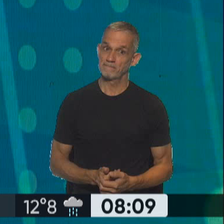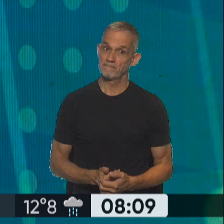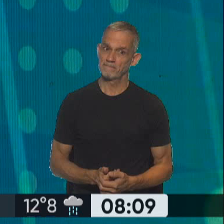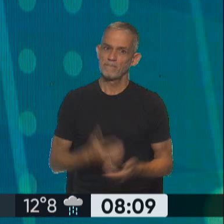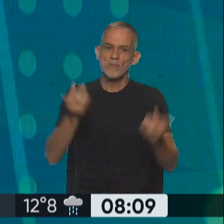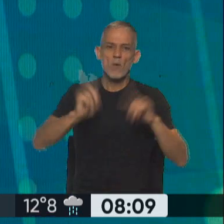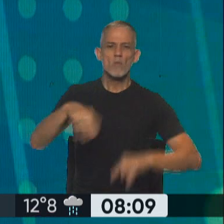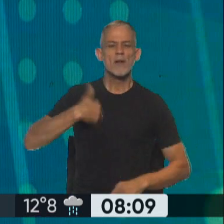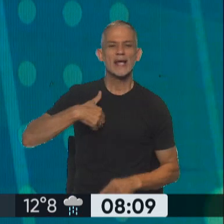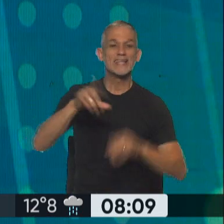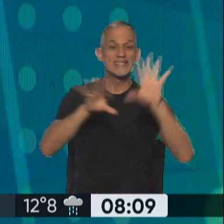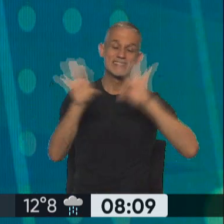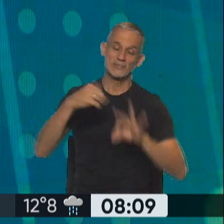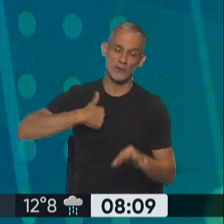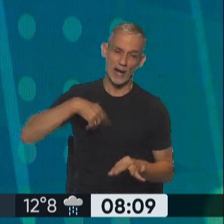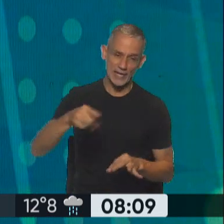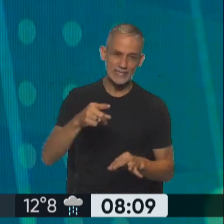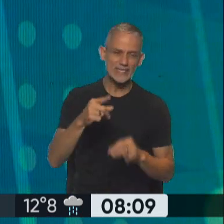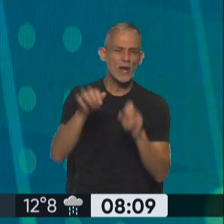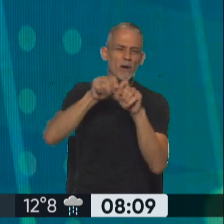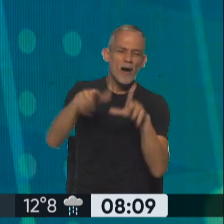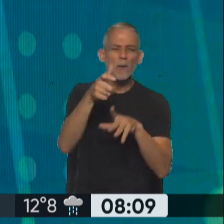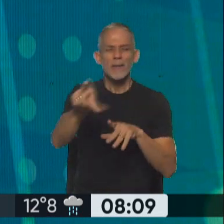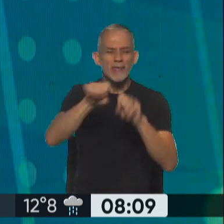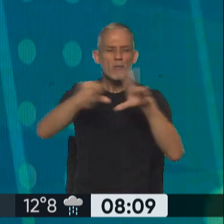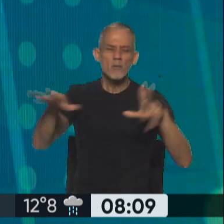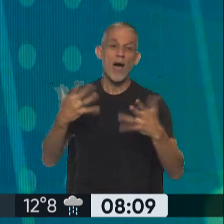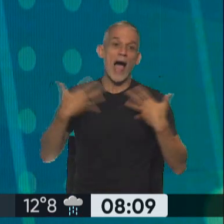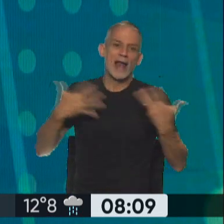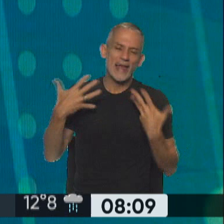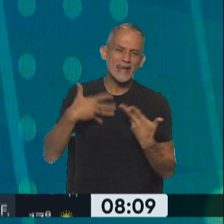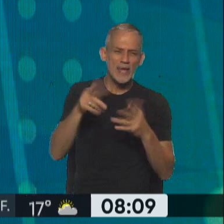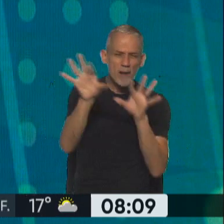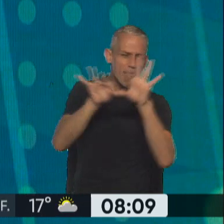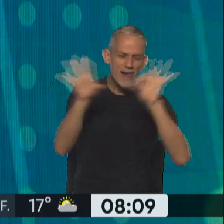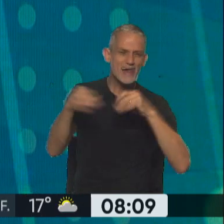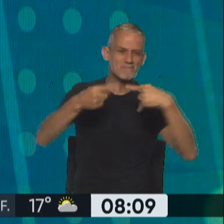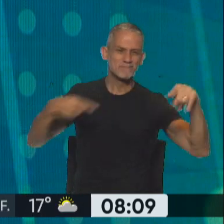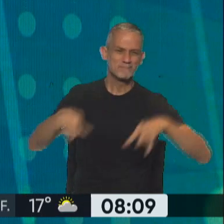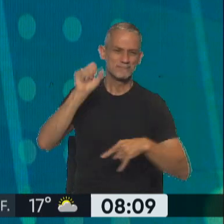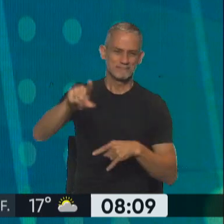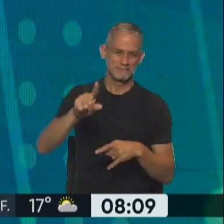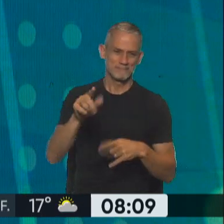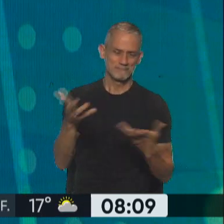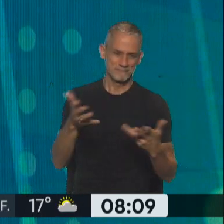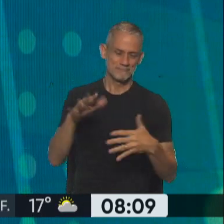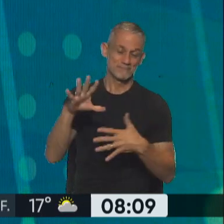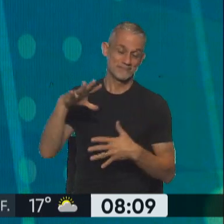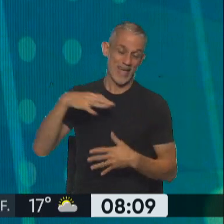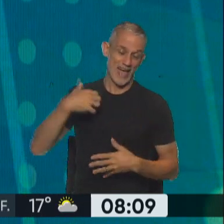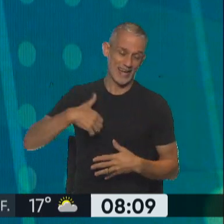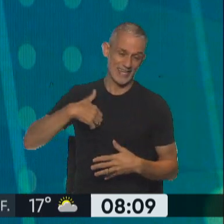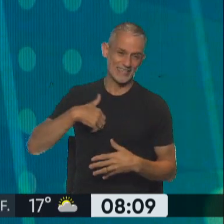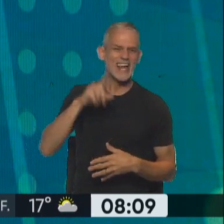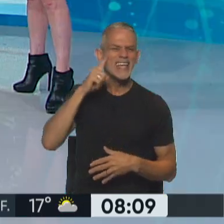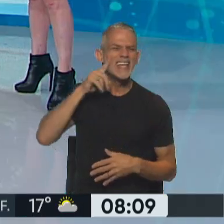y volvemos a hablar de la selección y volvemos a hablar de los virales y volvemos a hablar de la alegría de la joyitas que dejó esta Copa Mundial con Argentina campeón con